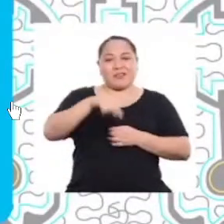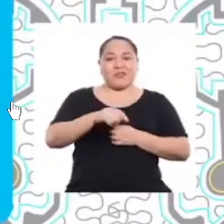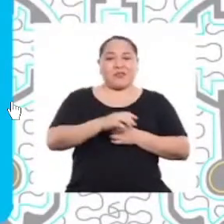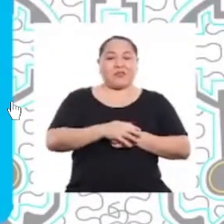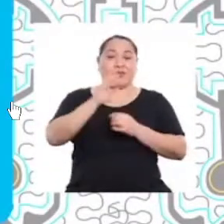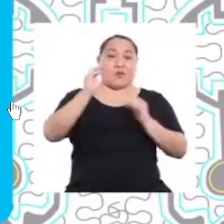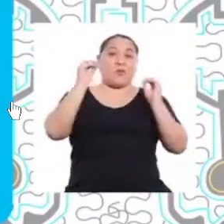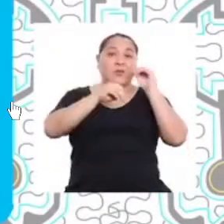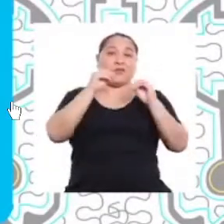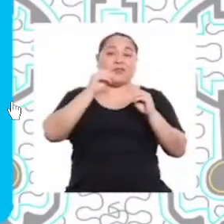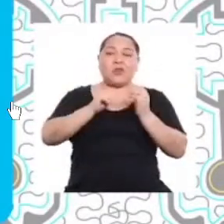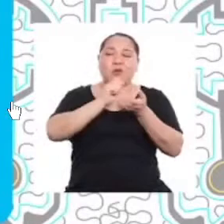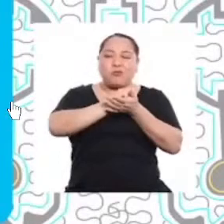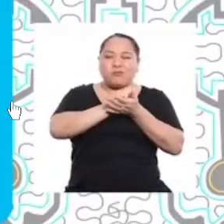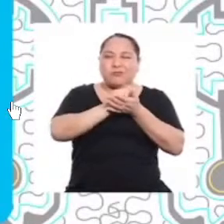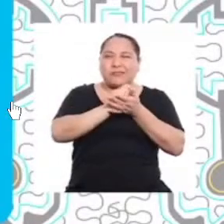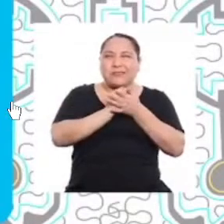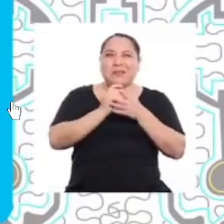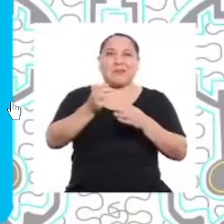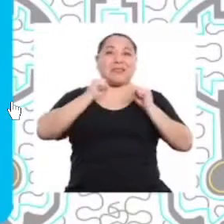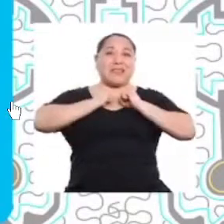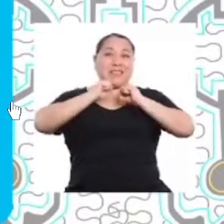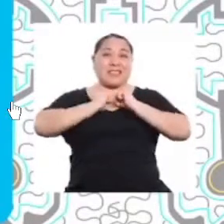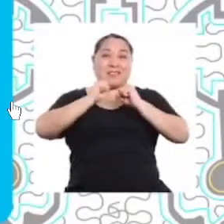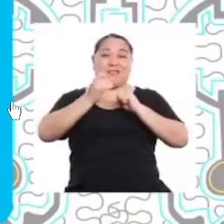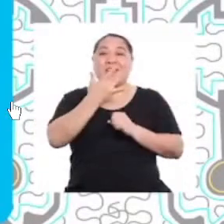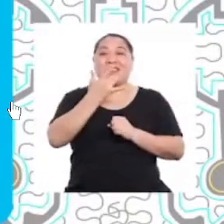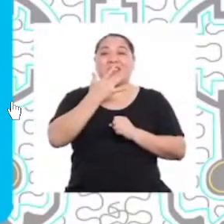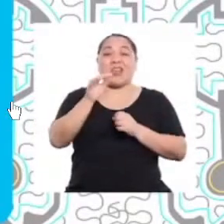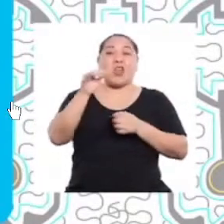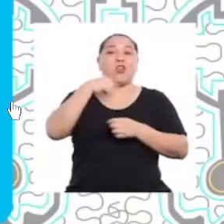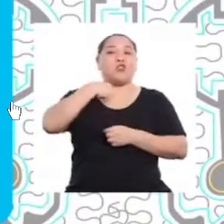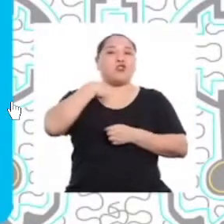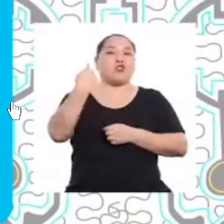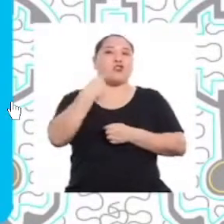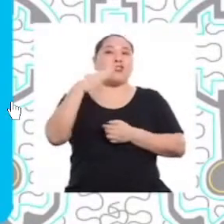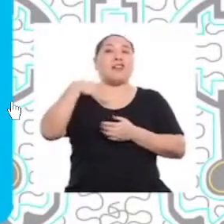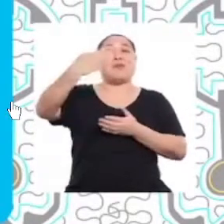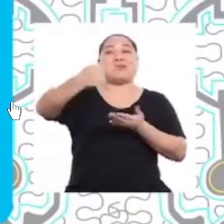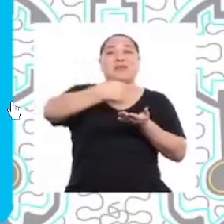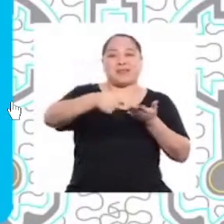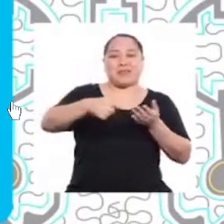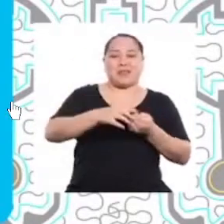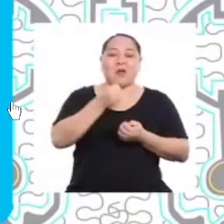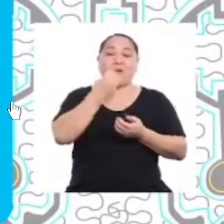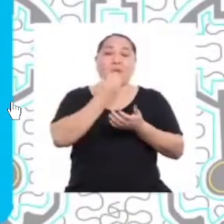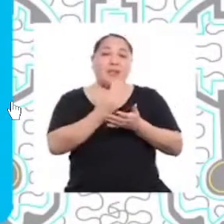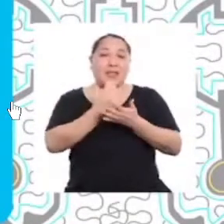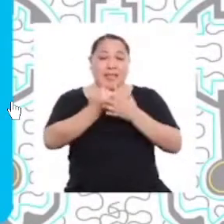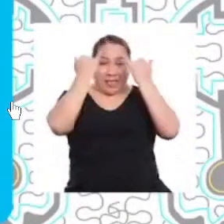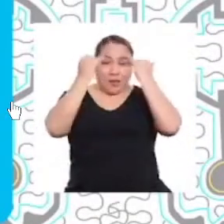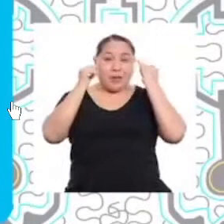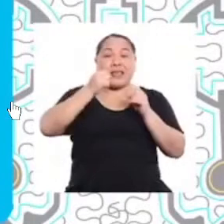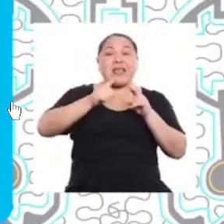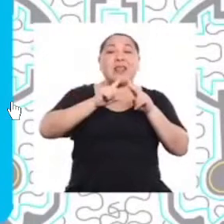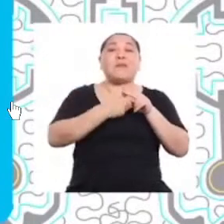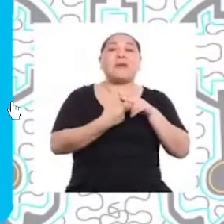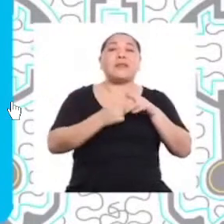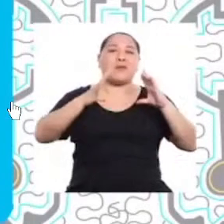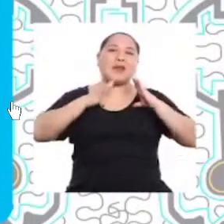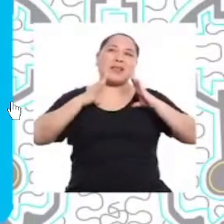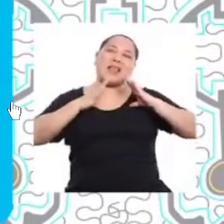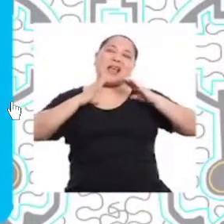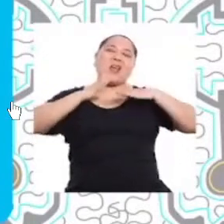He anotado mis ejercicios favoritos para repetirlos por mi cuenta la semana que viene. Buena idea, Cubi. Mañana empiezan las vacaciones